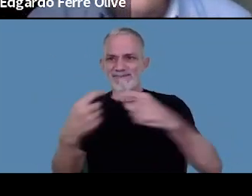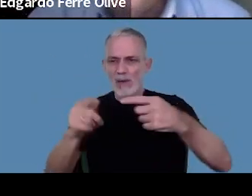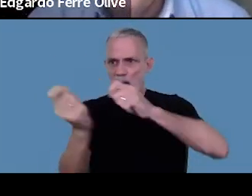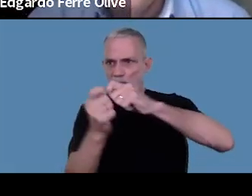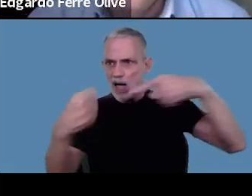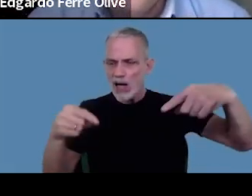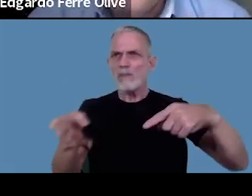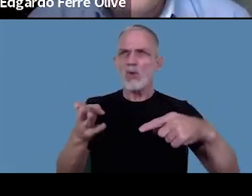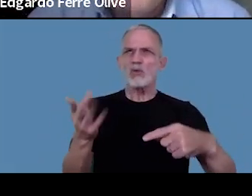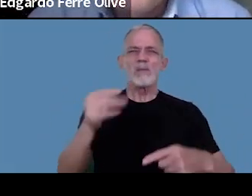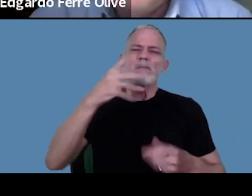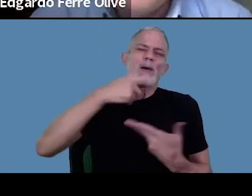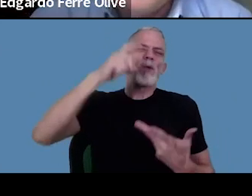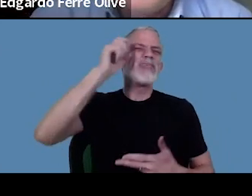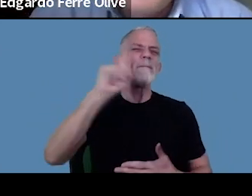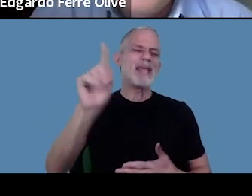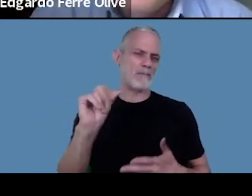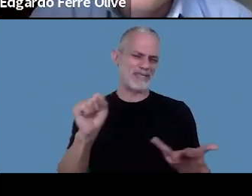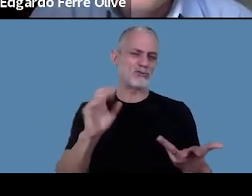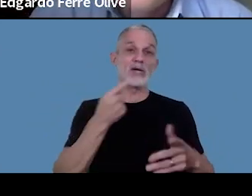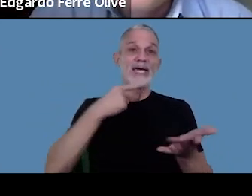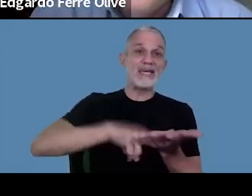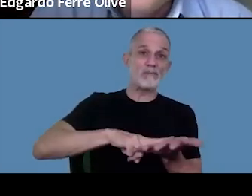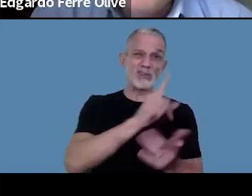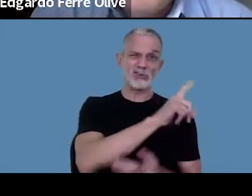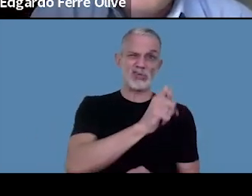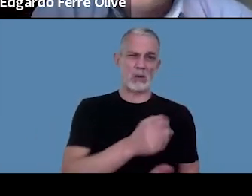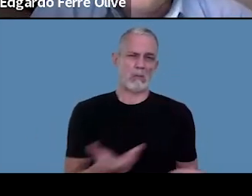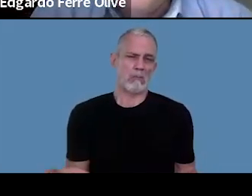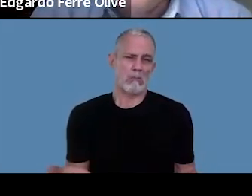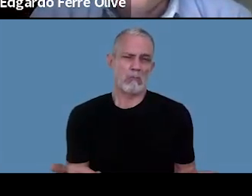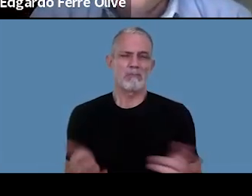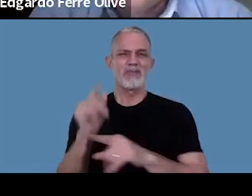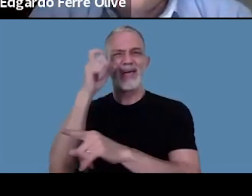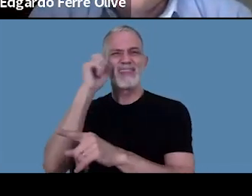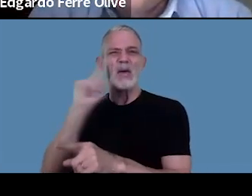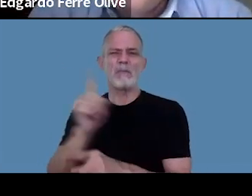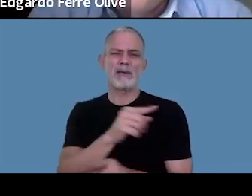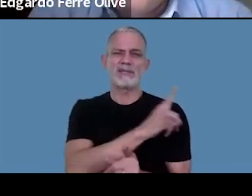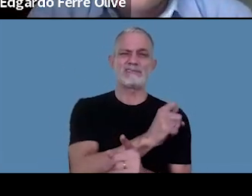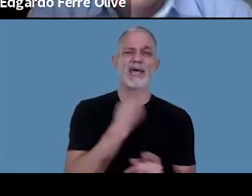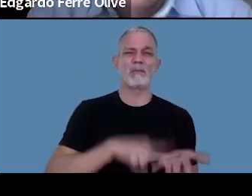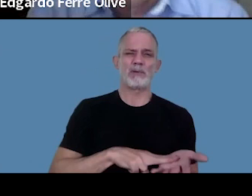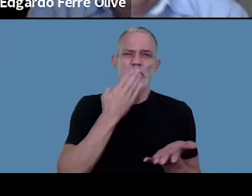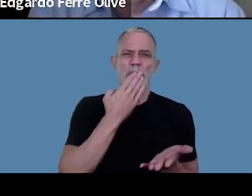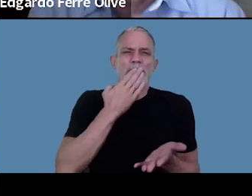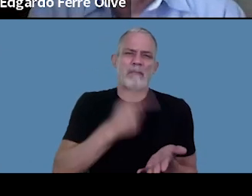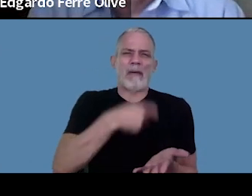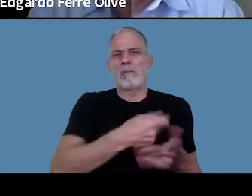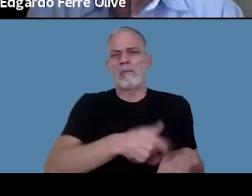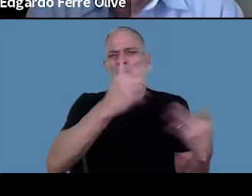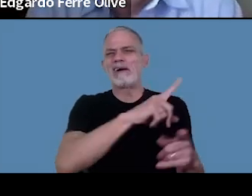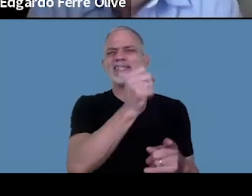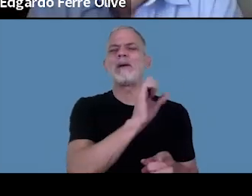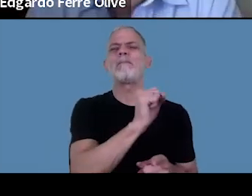sale 10.000 pesos y el impuesto ambiental es de 100, ¿está bien? Él va a seguir con ese proceso, porque dice, si me cobran 100 pesos